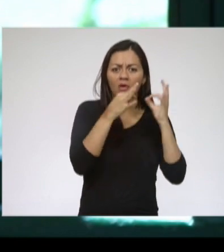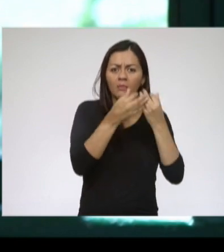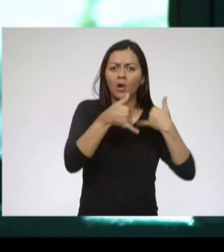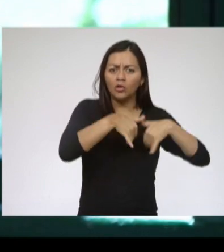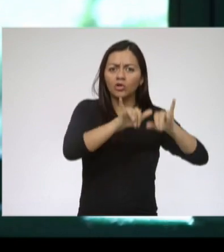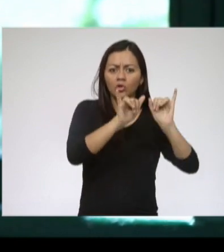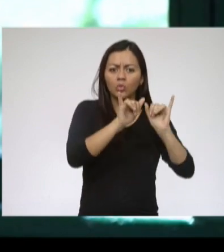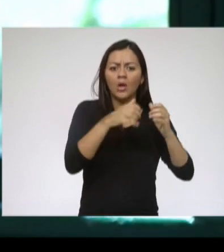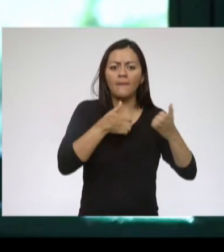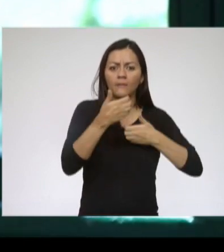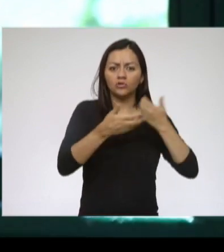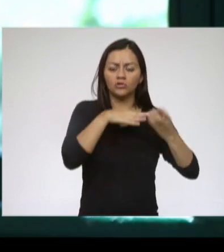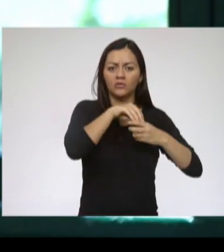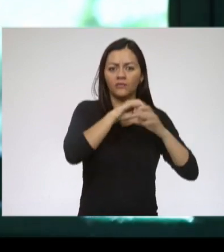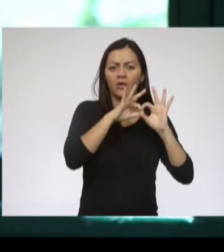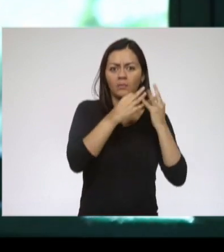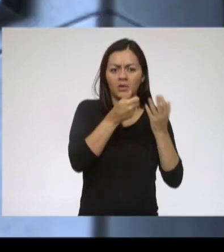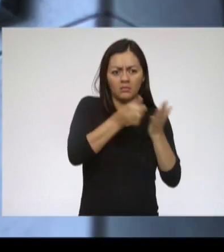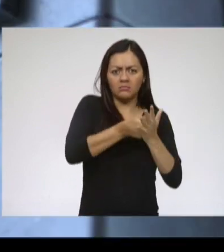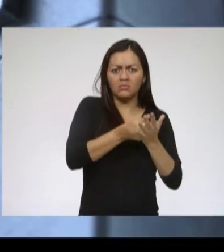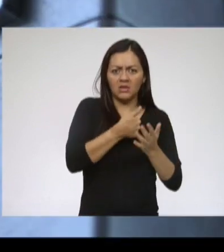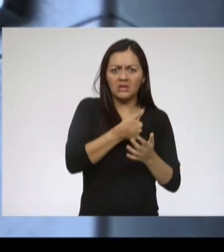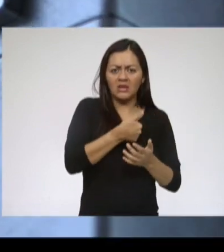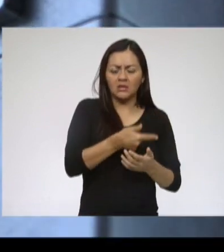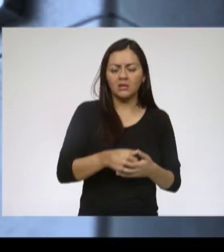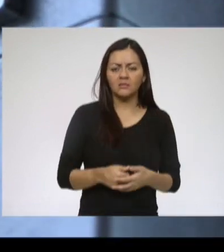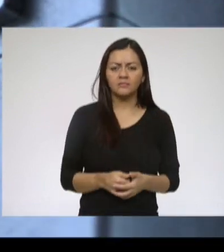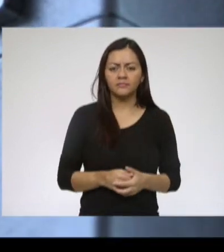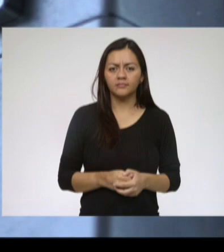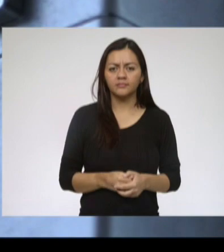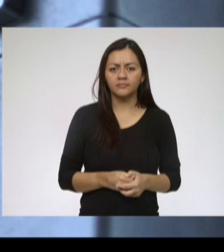sigue, emocionalmente sigue ahí presente.